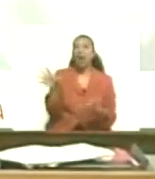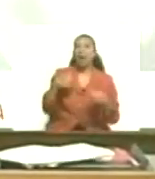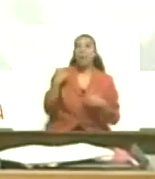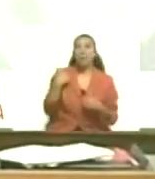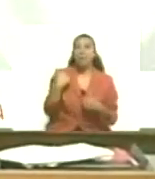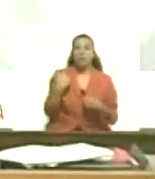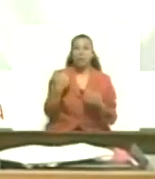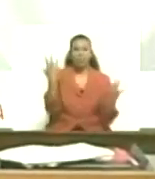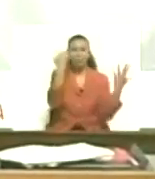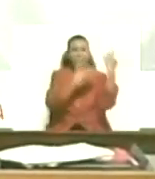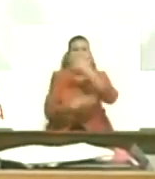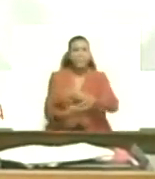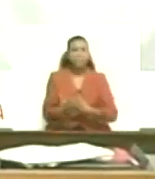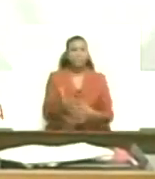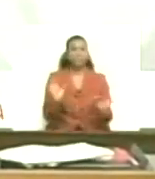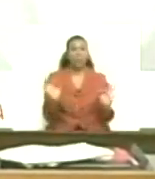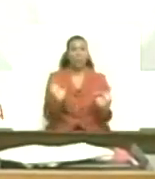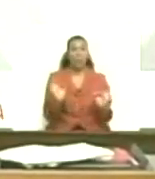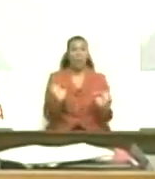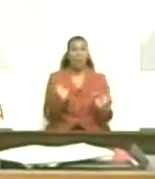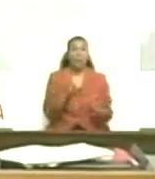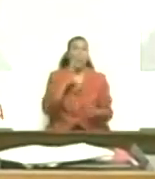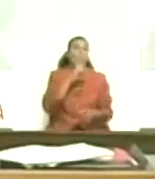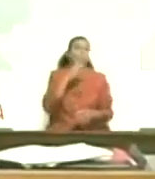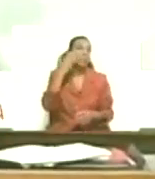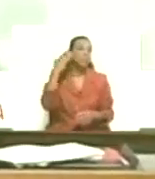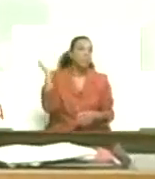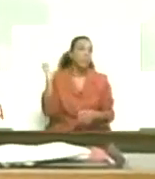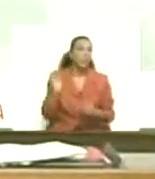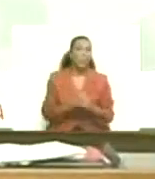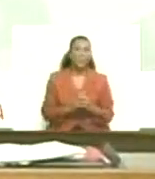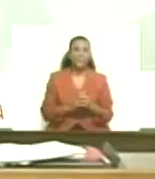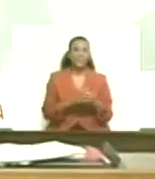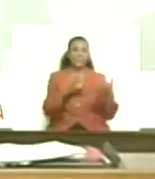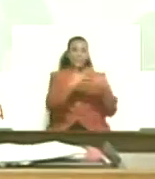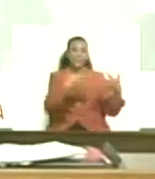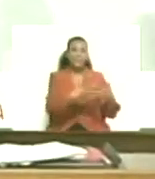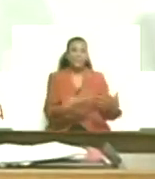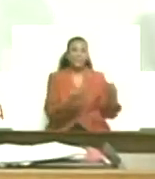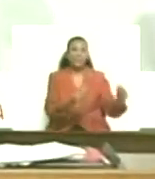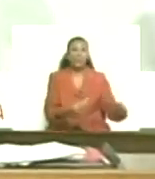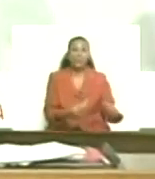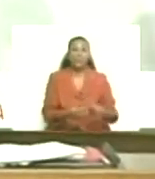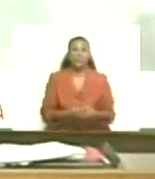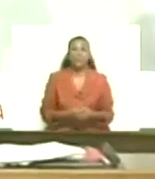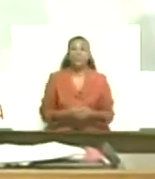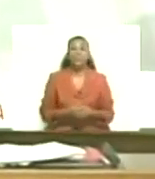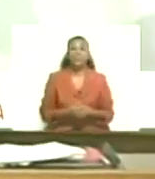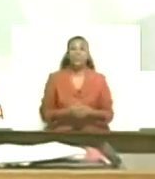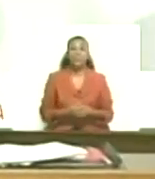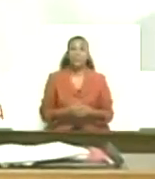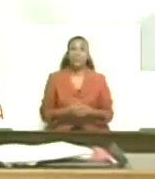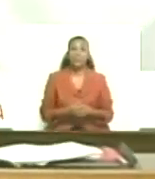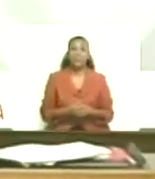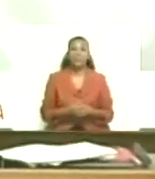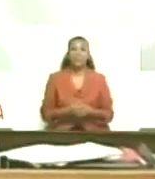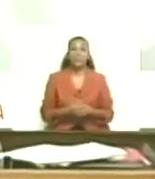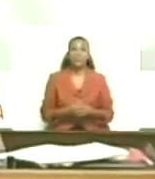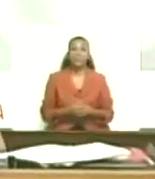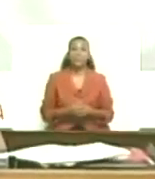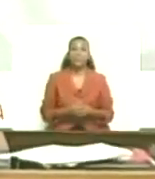Igualito. Estos podrían ser los abuelos de este tweet o de este post del señor